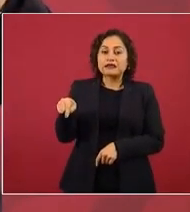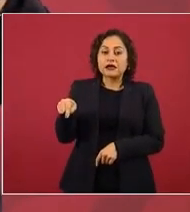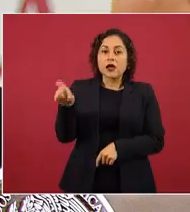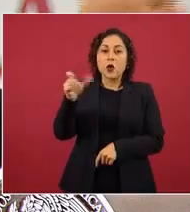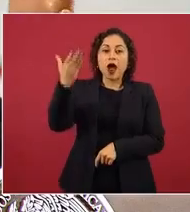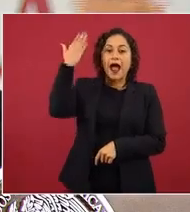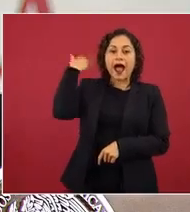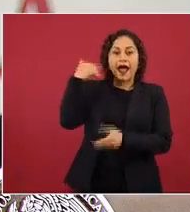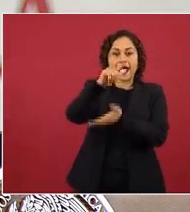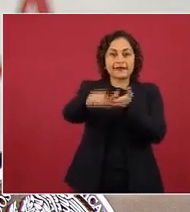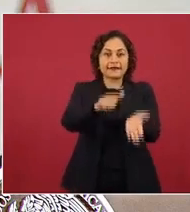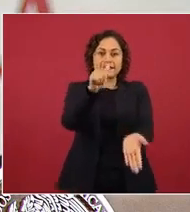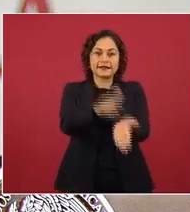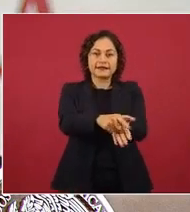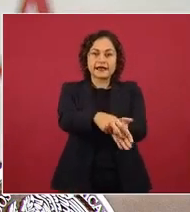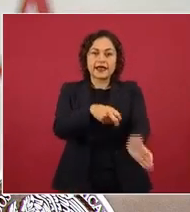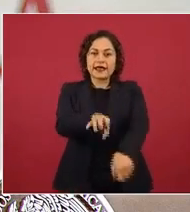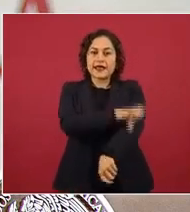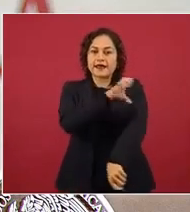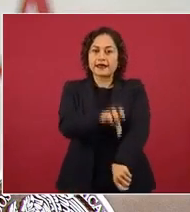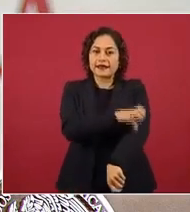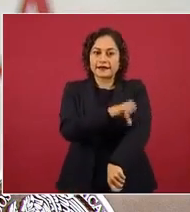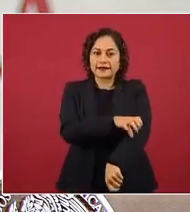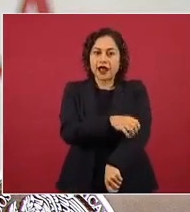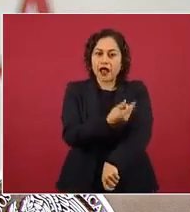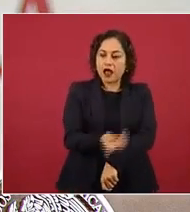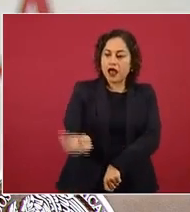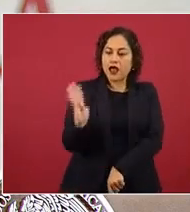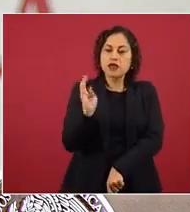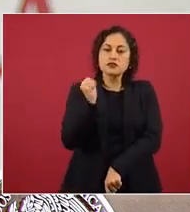energética sobornaron a legisladores.